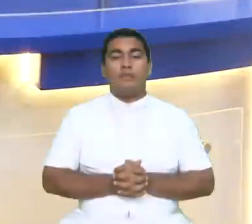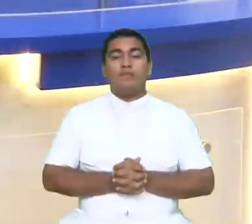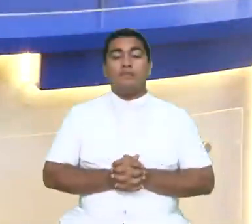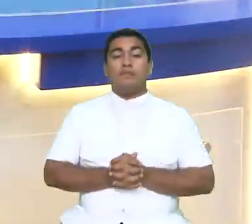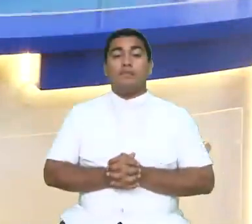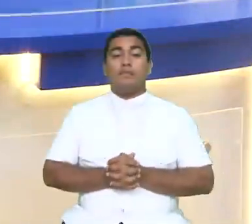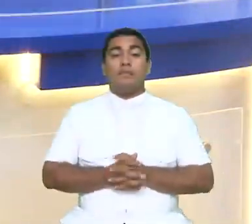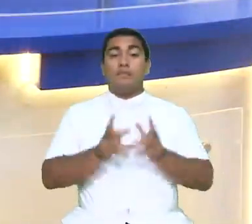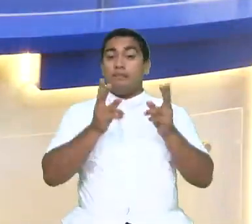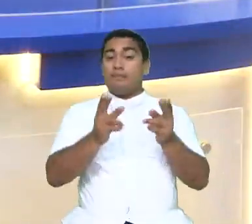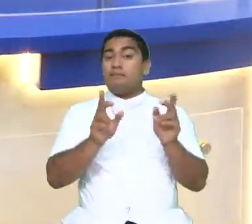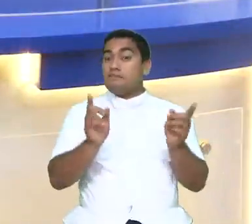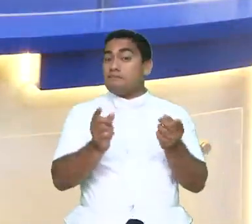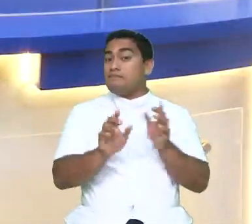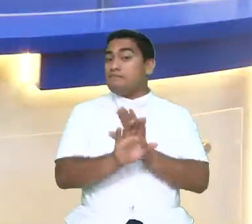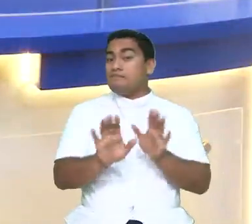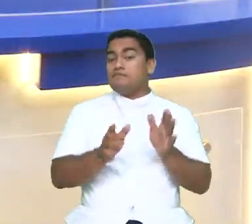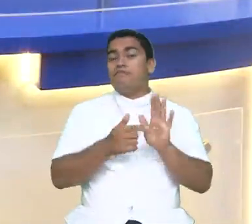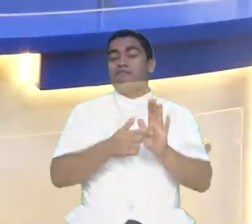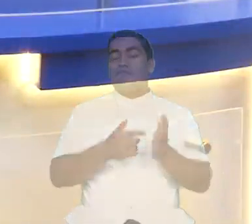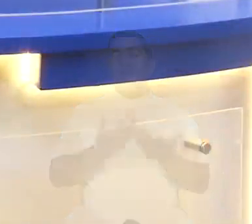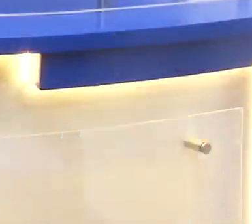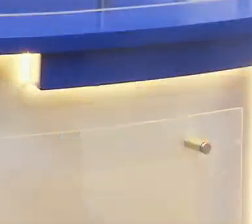Un último corte y ya volvemos con más.